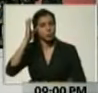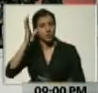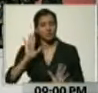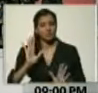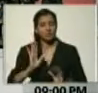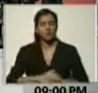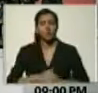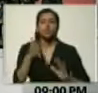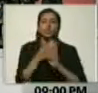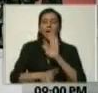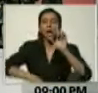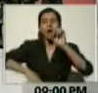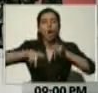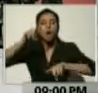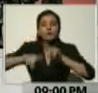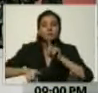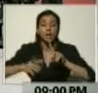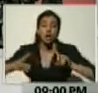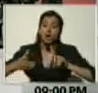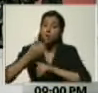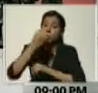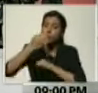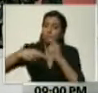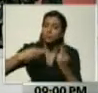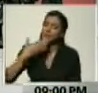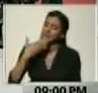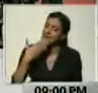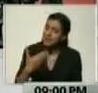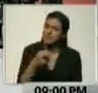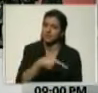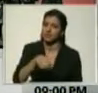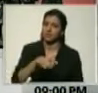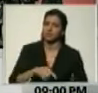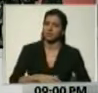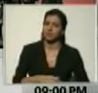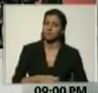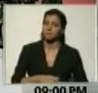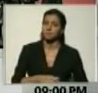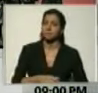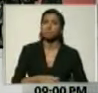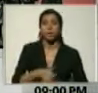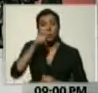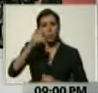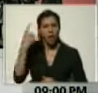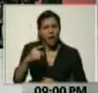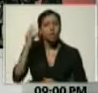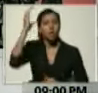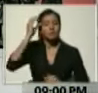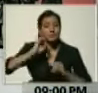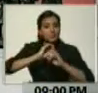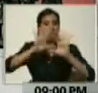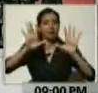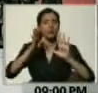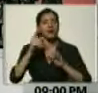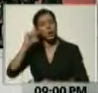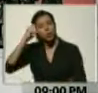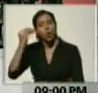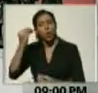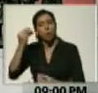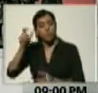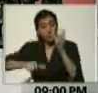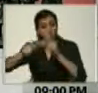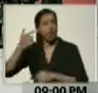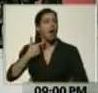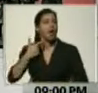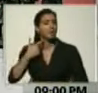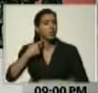de las cosas que ha logrado con la revolución. Ha generado una gran conciencia en recordar cómo era la gente de la Cuarta